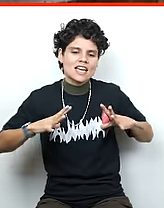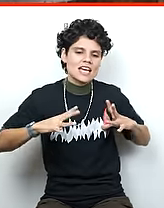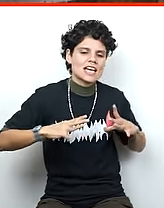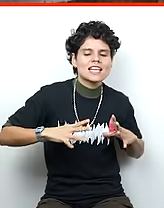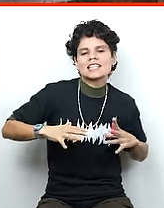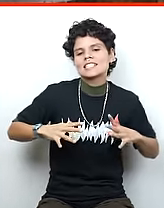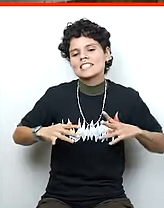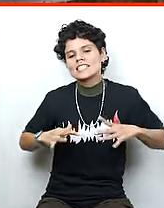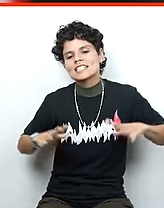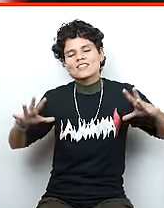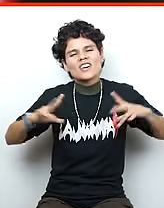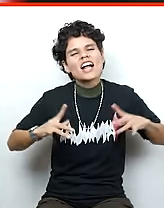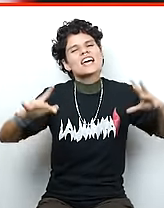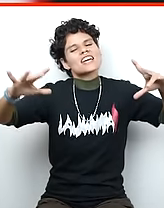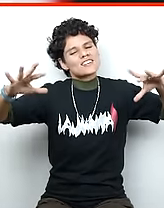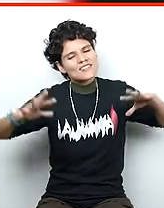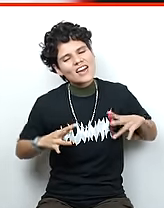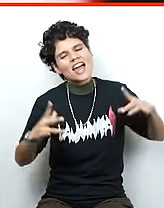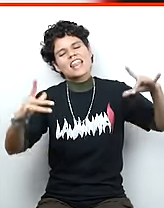Cumpleaños feliz.